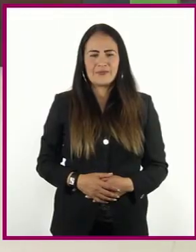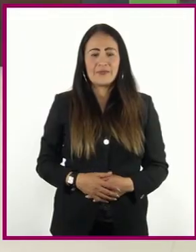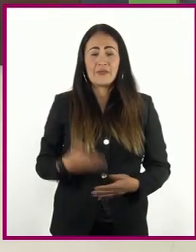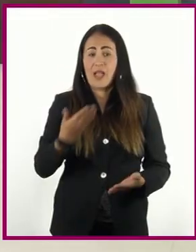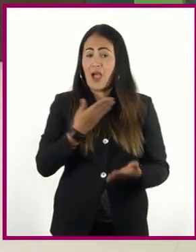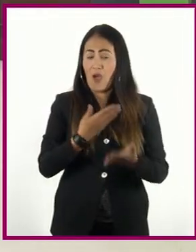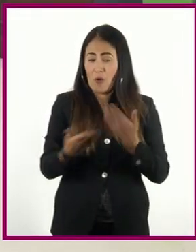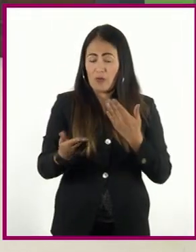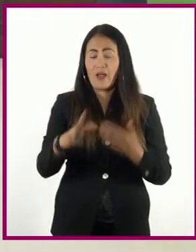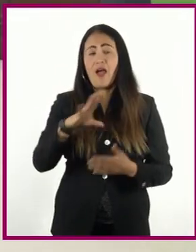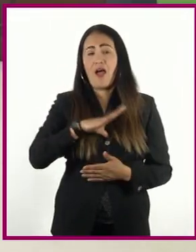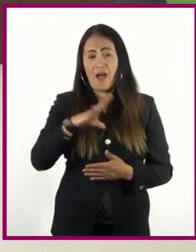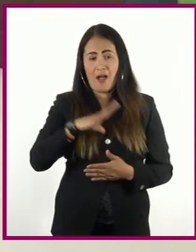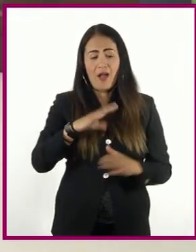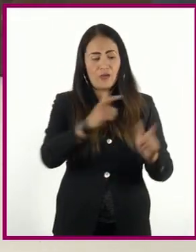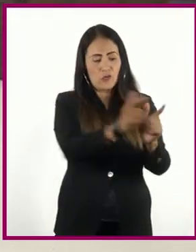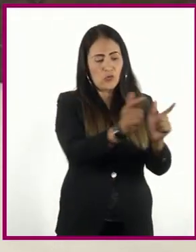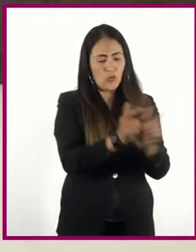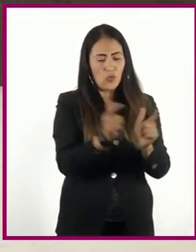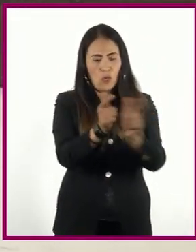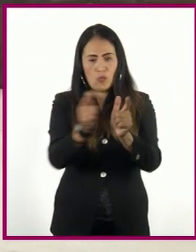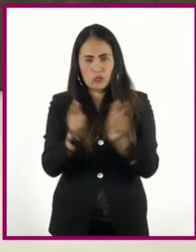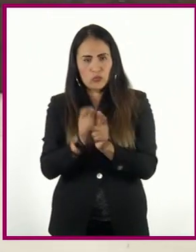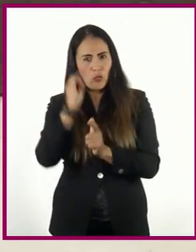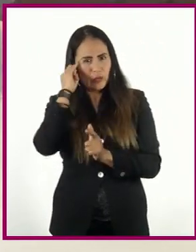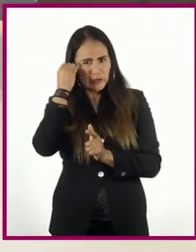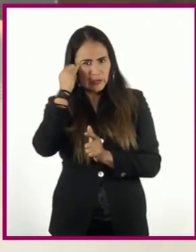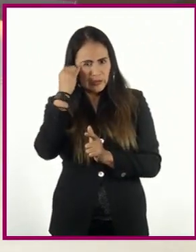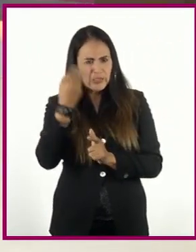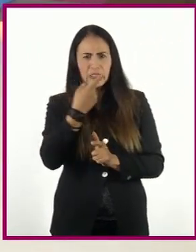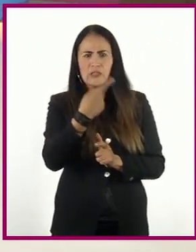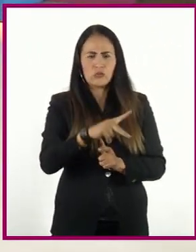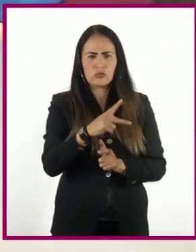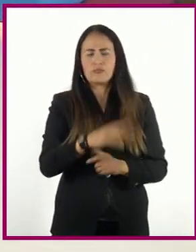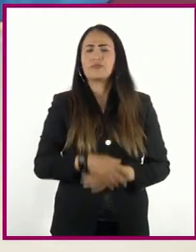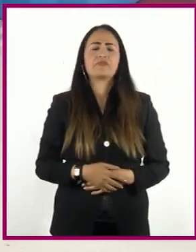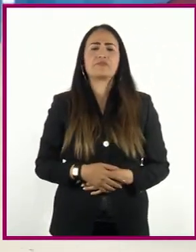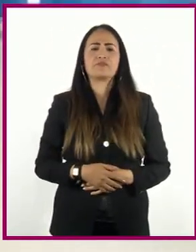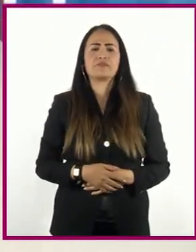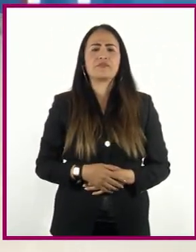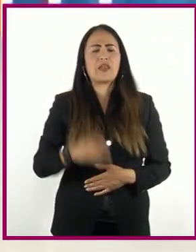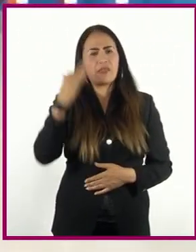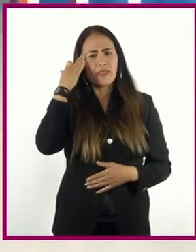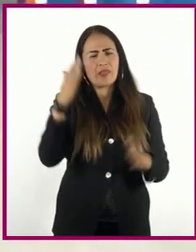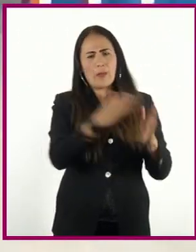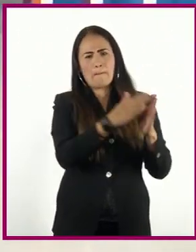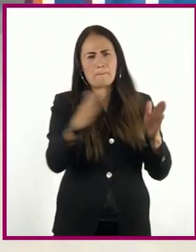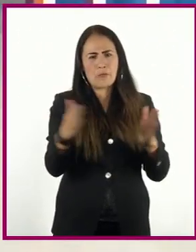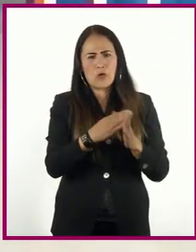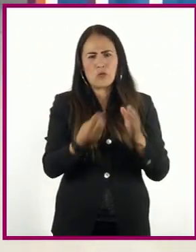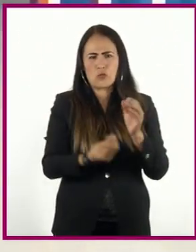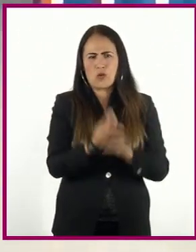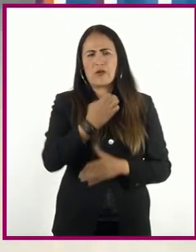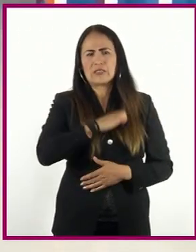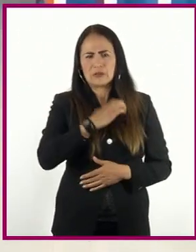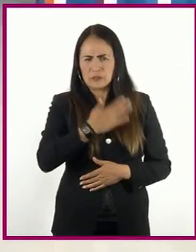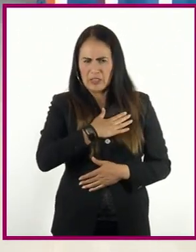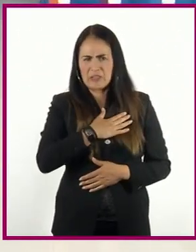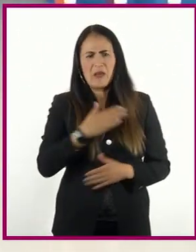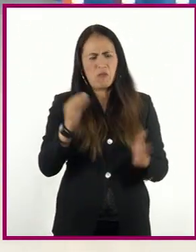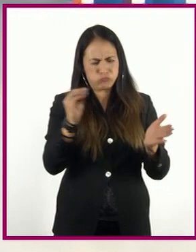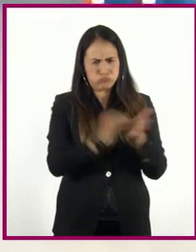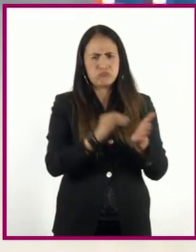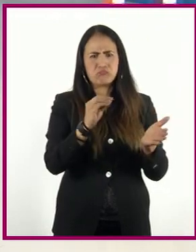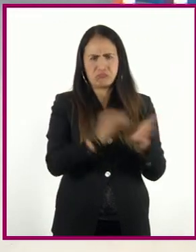Actualmente existen diversos grupos étnicos cuyas tradiciones provenientes de la época prehispánica aún se conservan, y